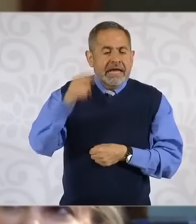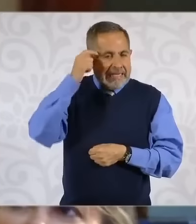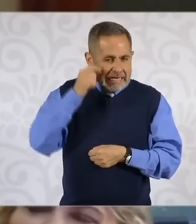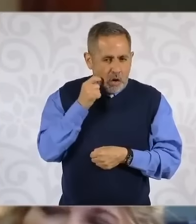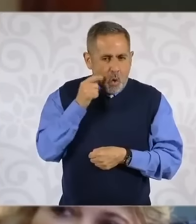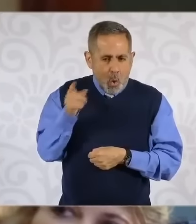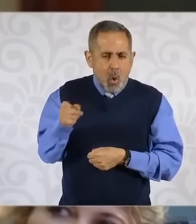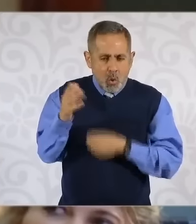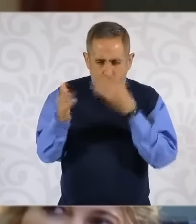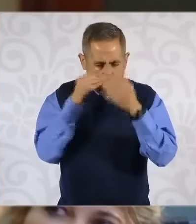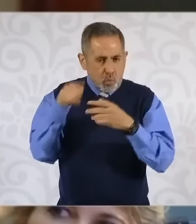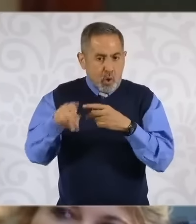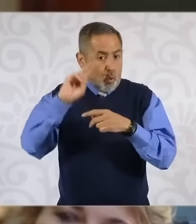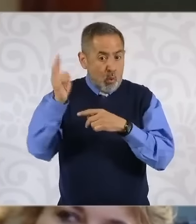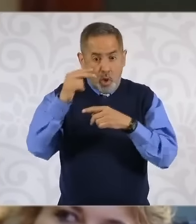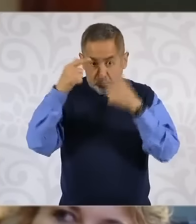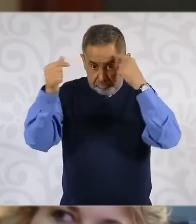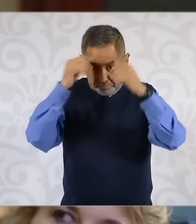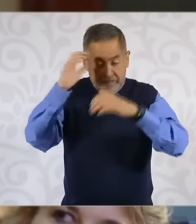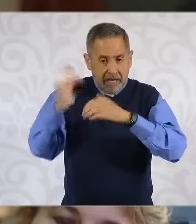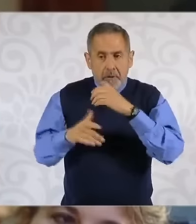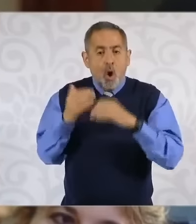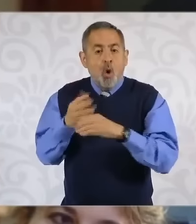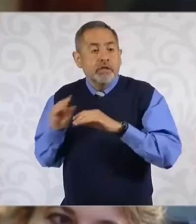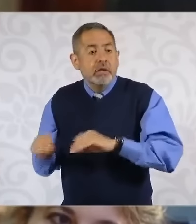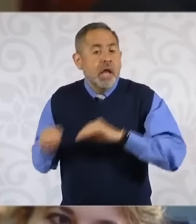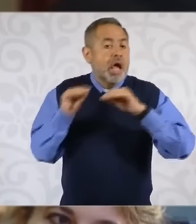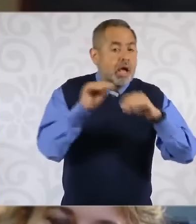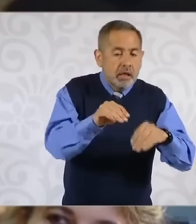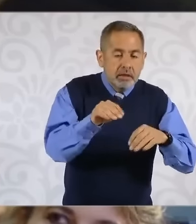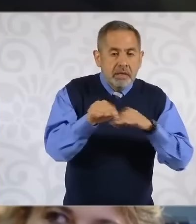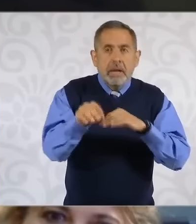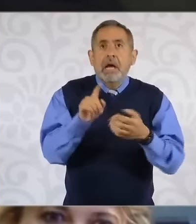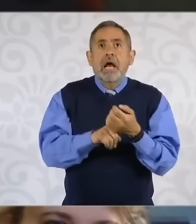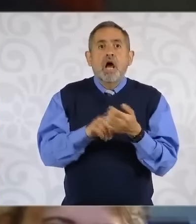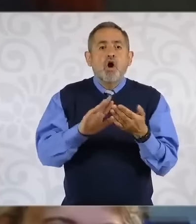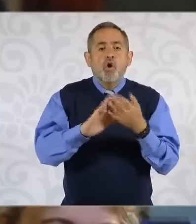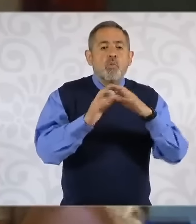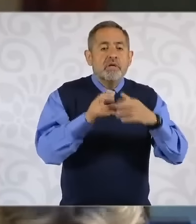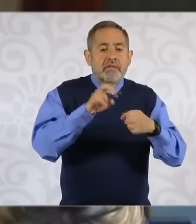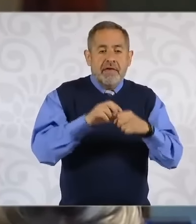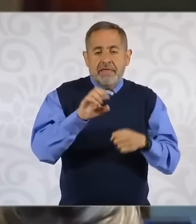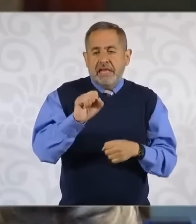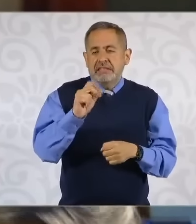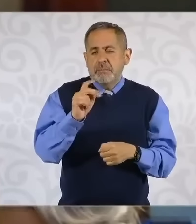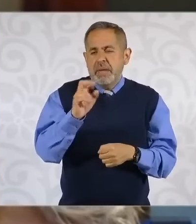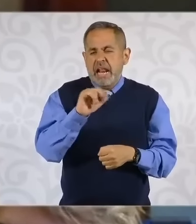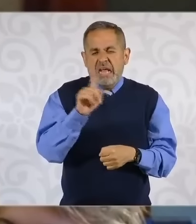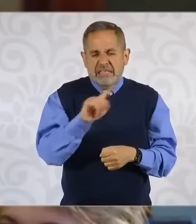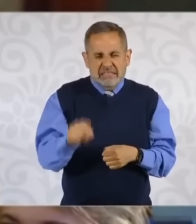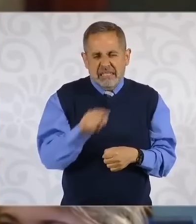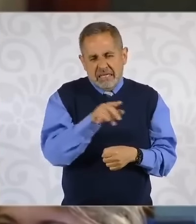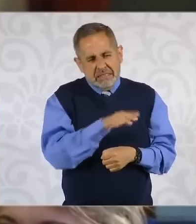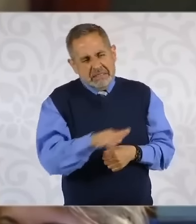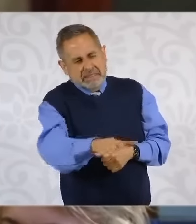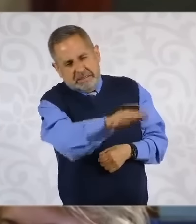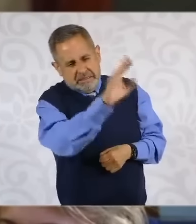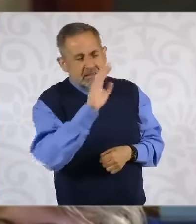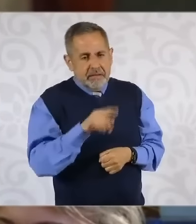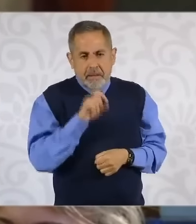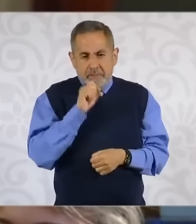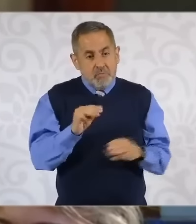que actualmente se encuentra dando su servicio social en el hospital ubicado en la comunidad de La Esperanza, en el municipio de Mártir de Cuilapan, en